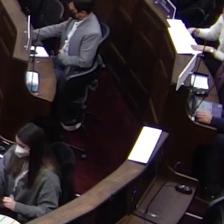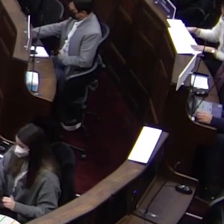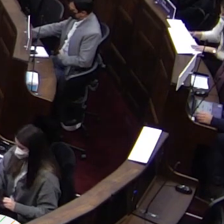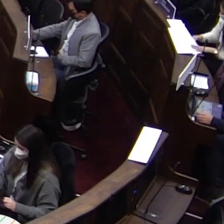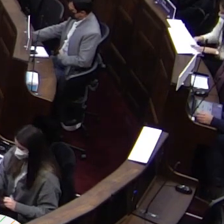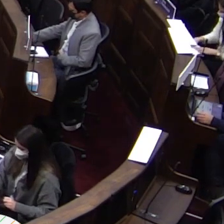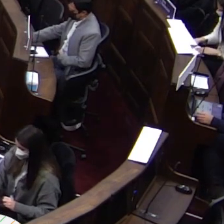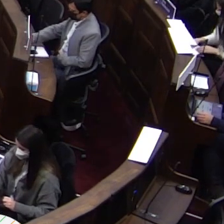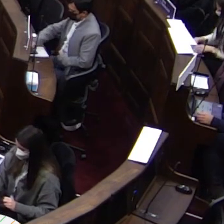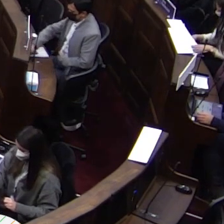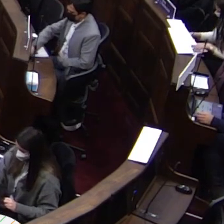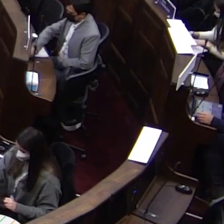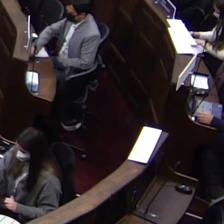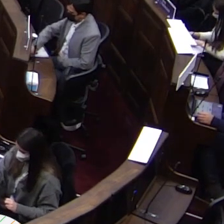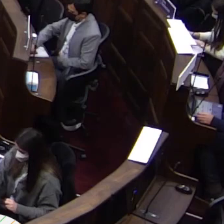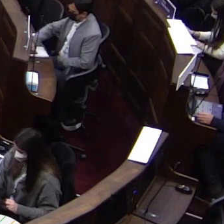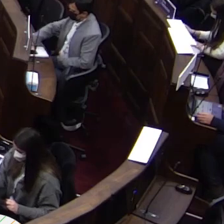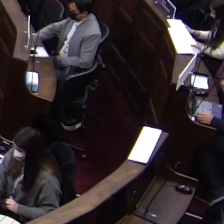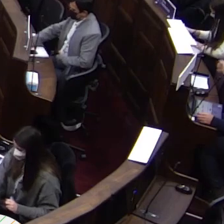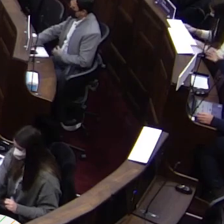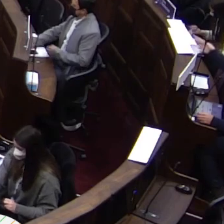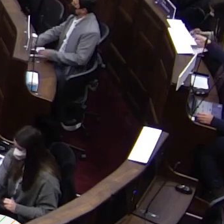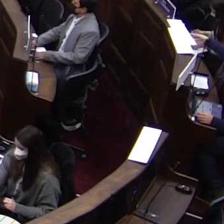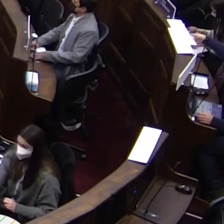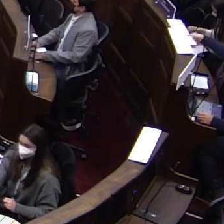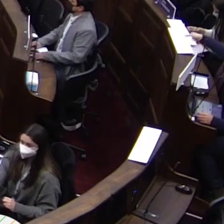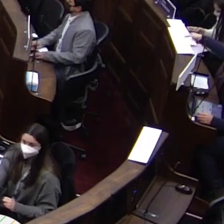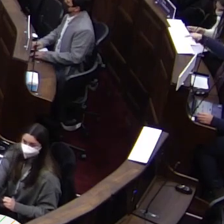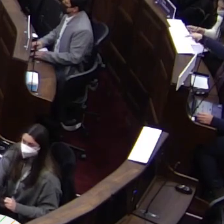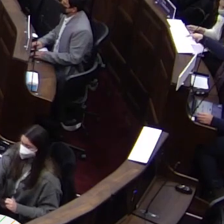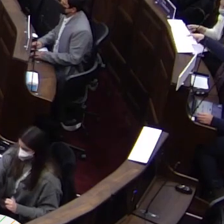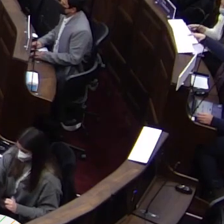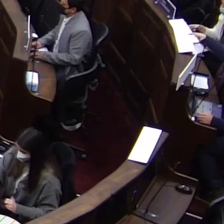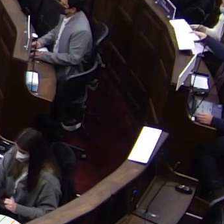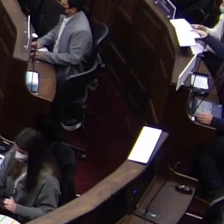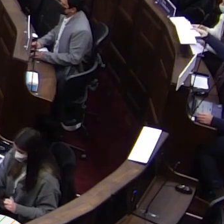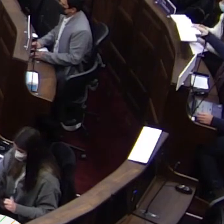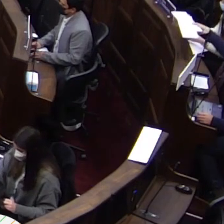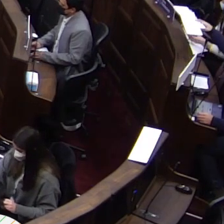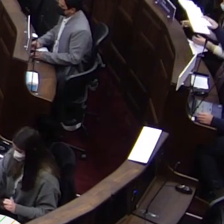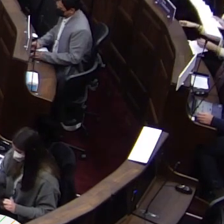Quiero decirles con esto que se están cumpliendo los requisitos que ustedes señalaron para este efecto.